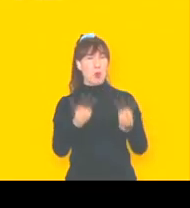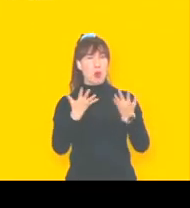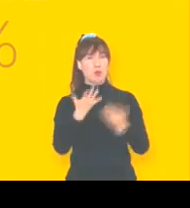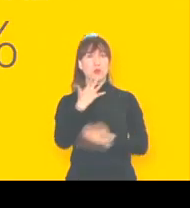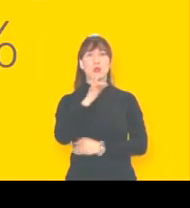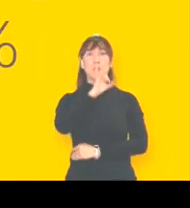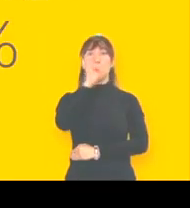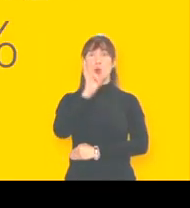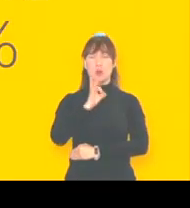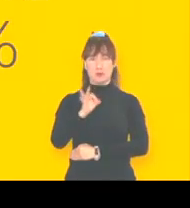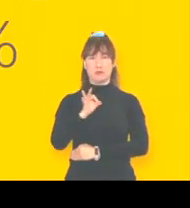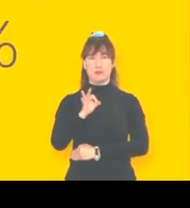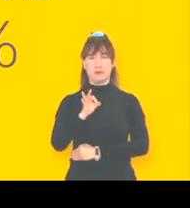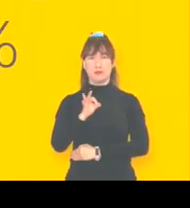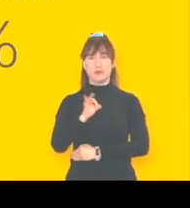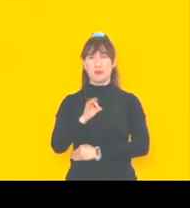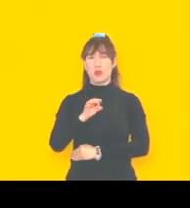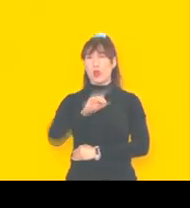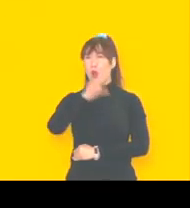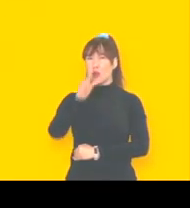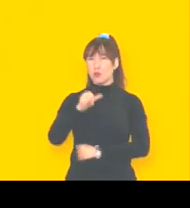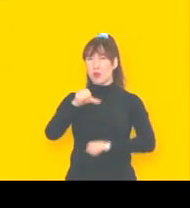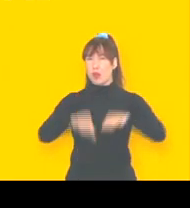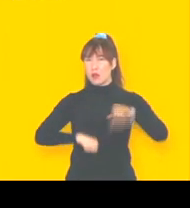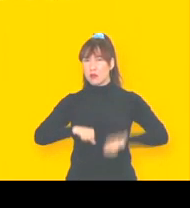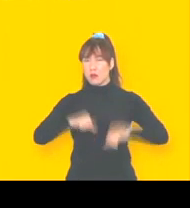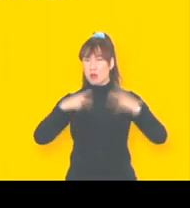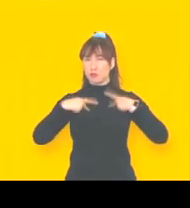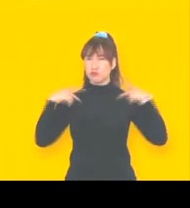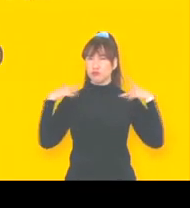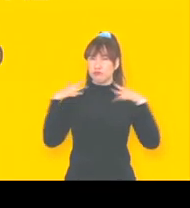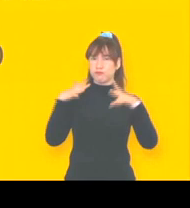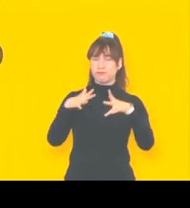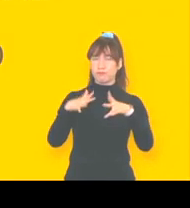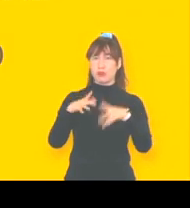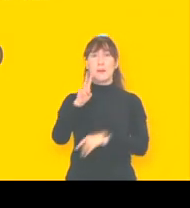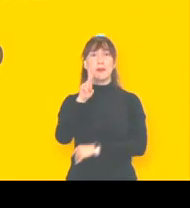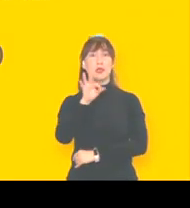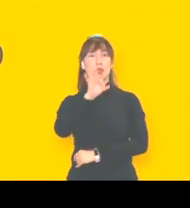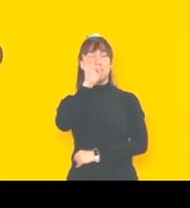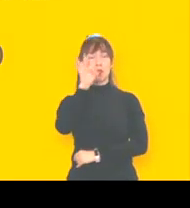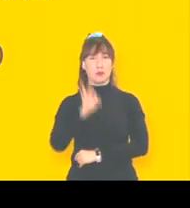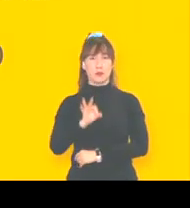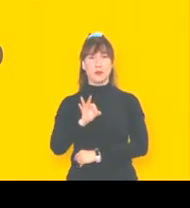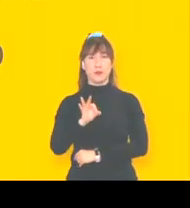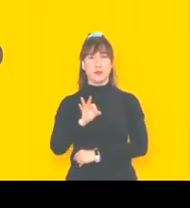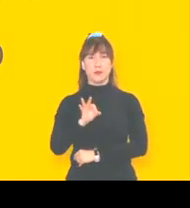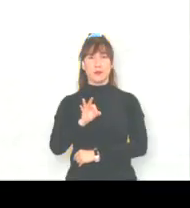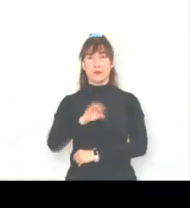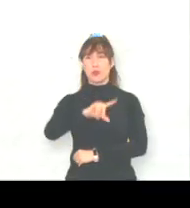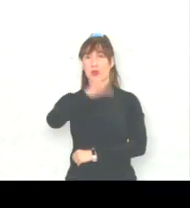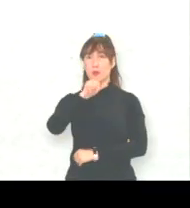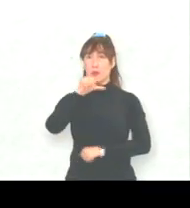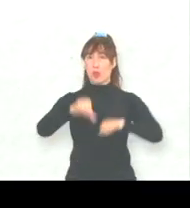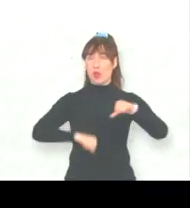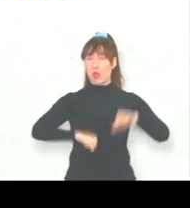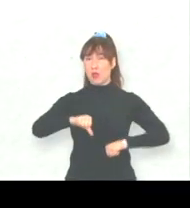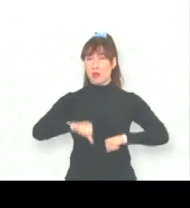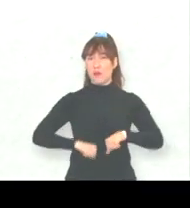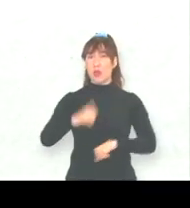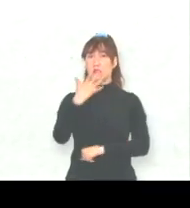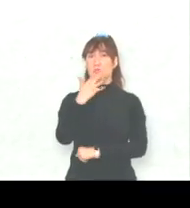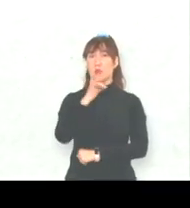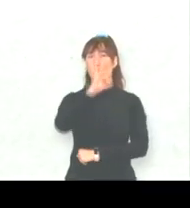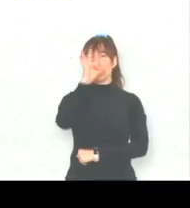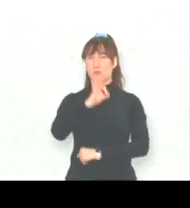deportivas con un 50% de aforo. Eventos de concentración masiva con aforo al 25%. Las actividades